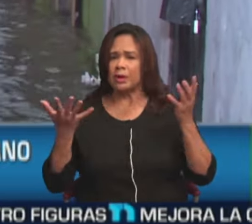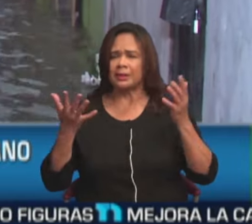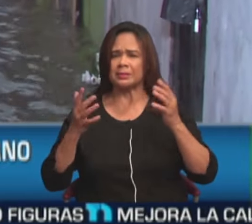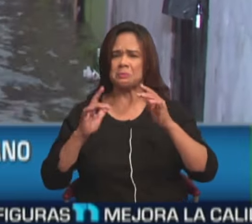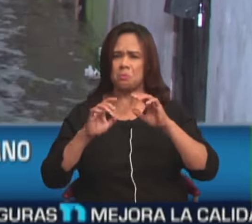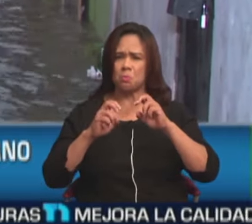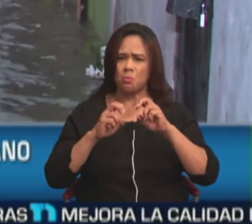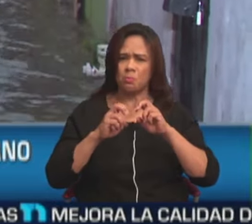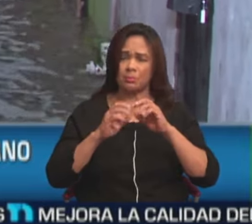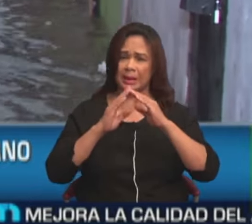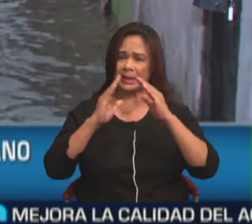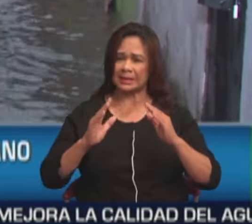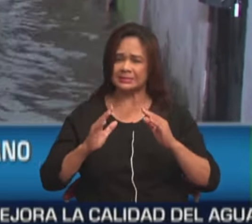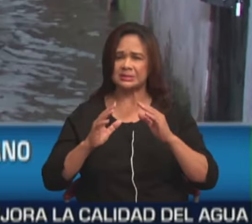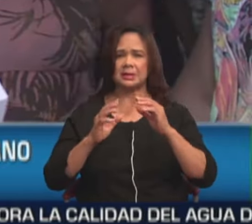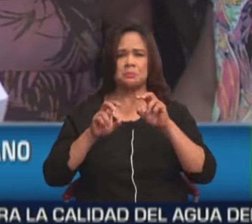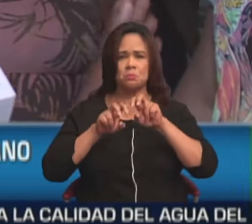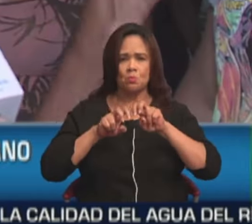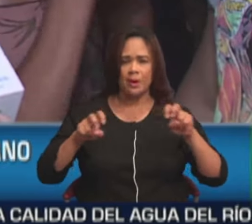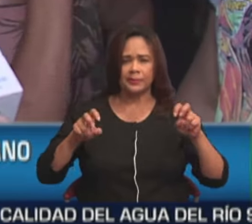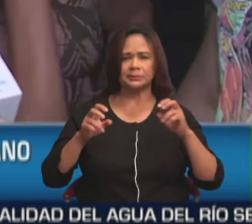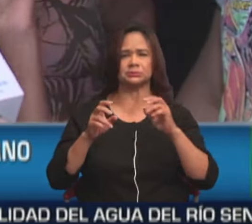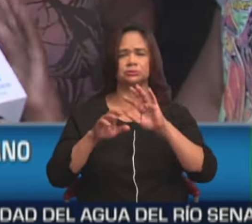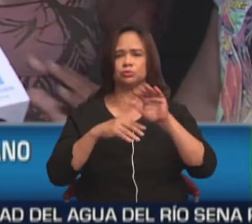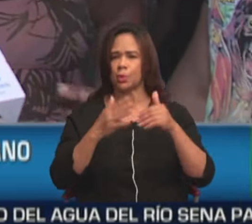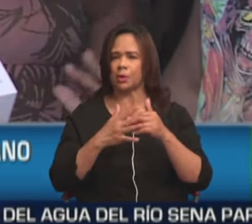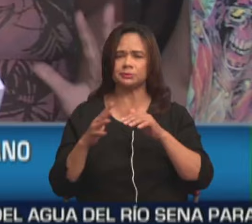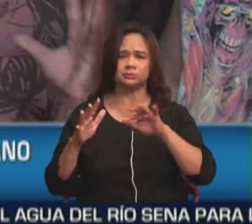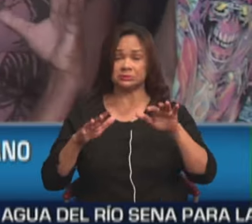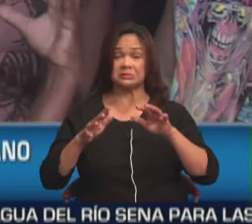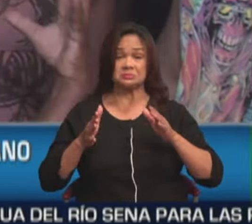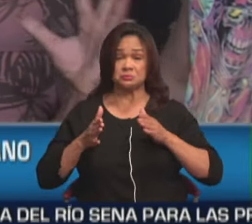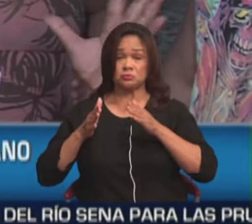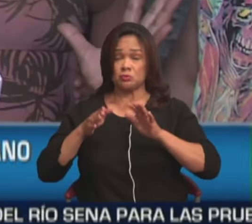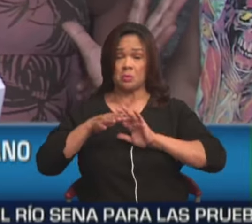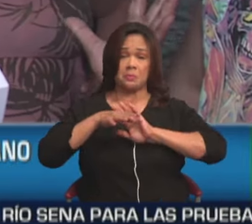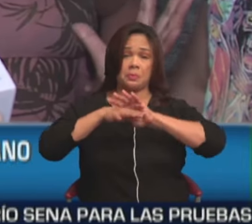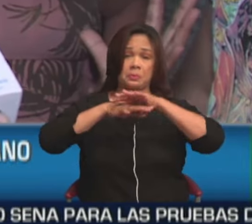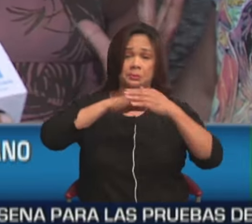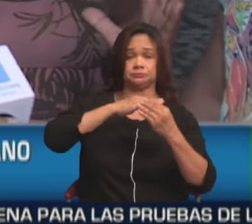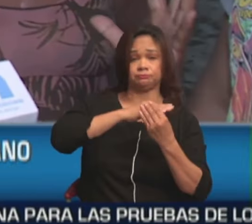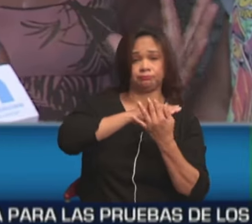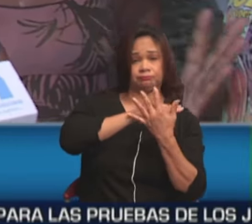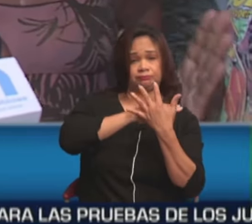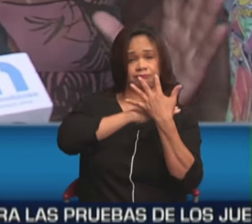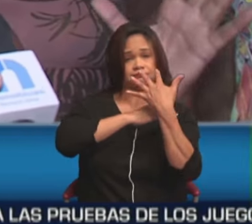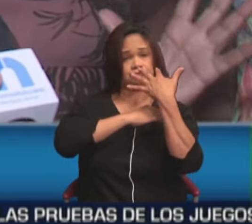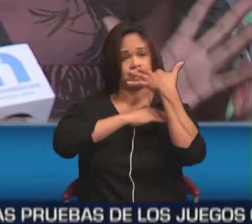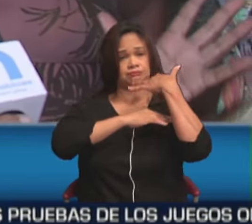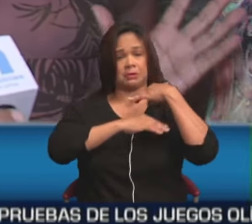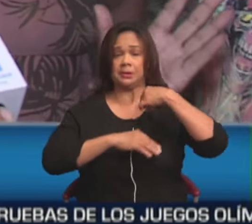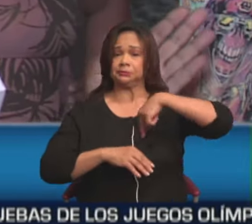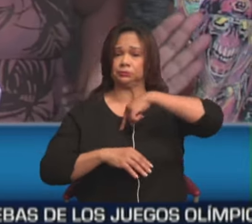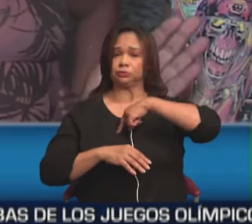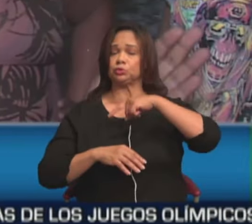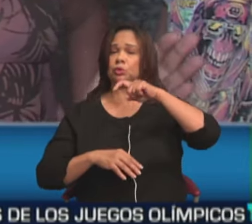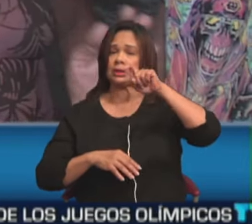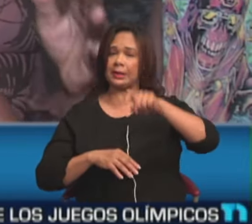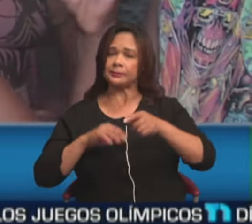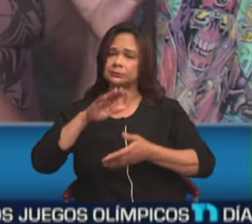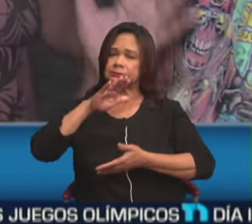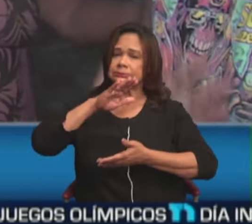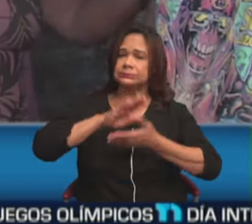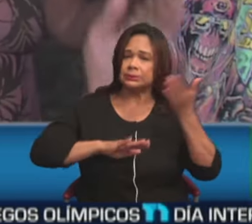quedado bajo las aguas cuando esas cañas se devan para acá nosotros tenemos que salir huyendo